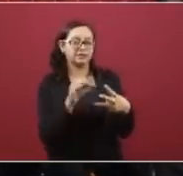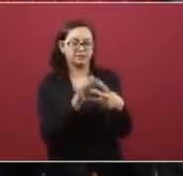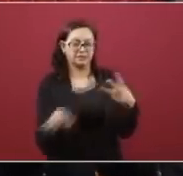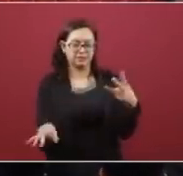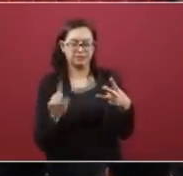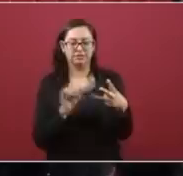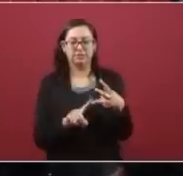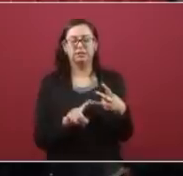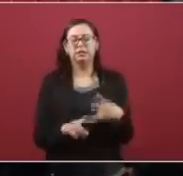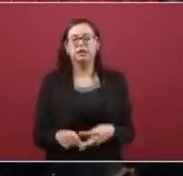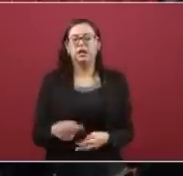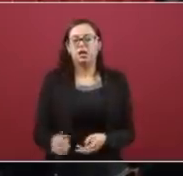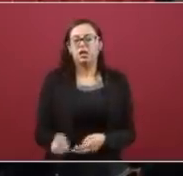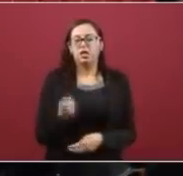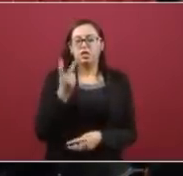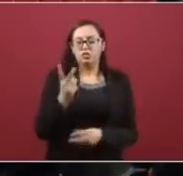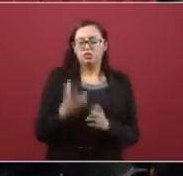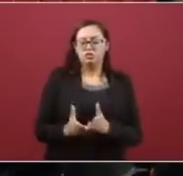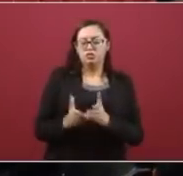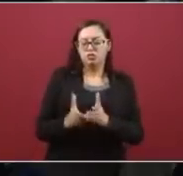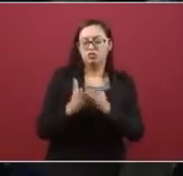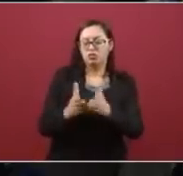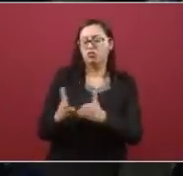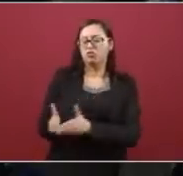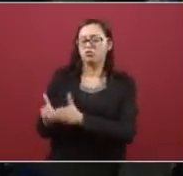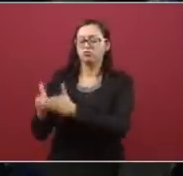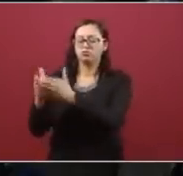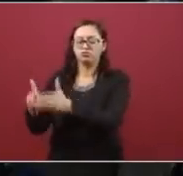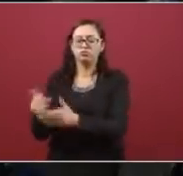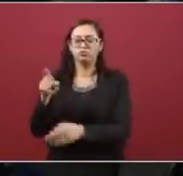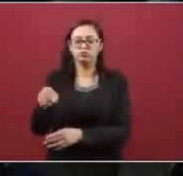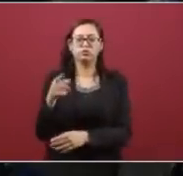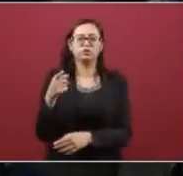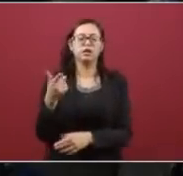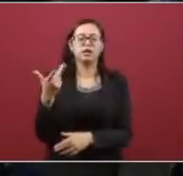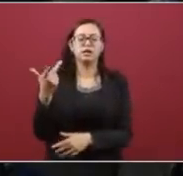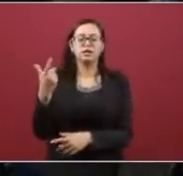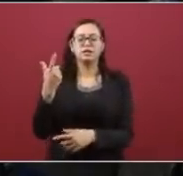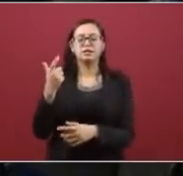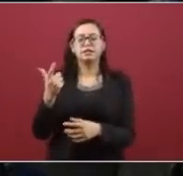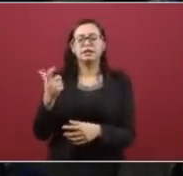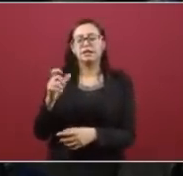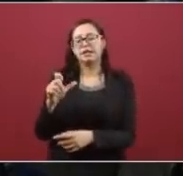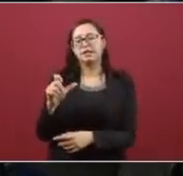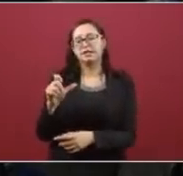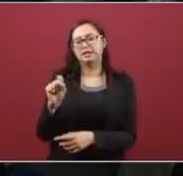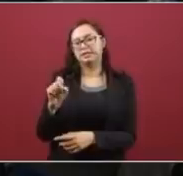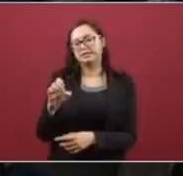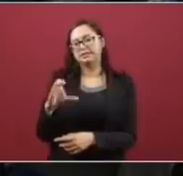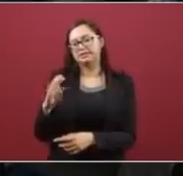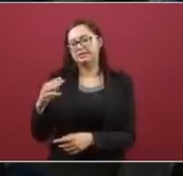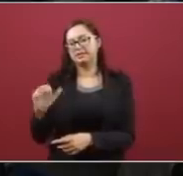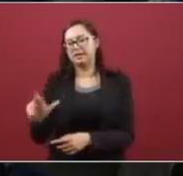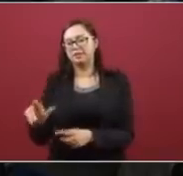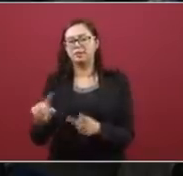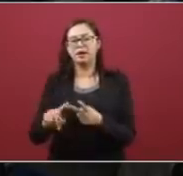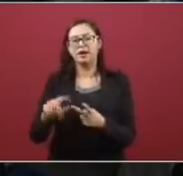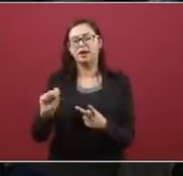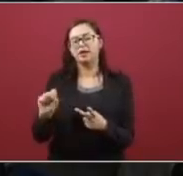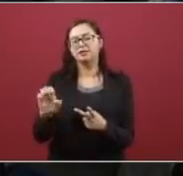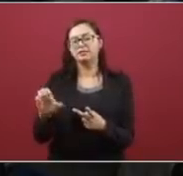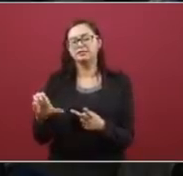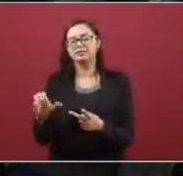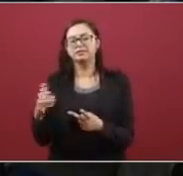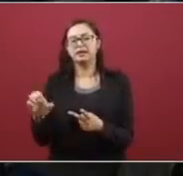buques, el Hondenberg y el Tinderware, fueron eh abanderados por la Secretaría de Marina y la Secretaría de Economía.